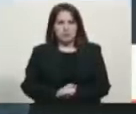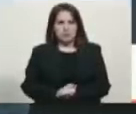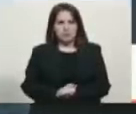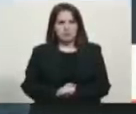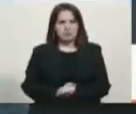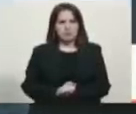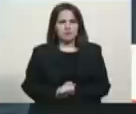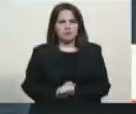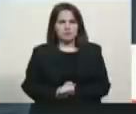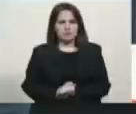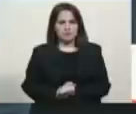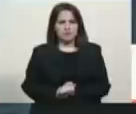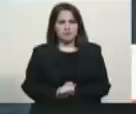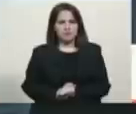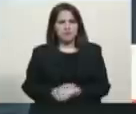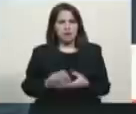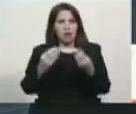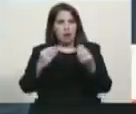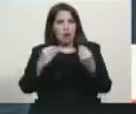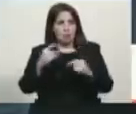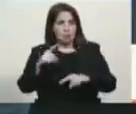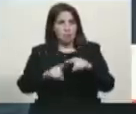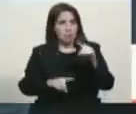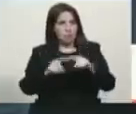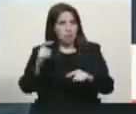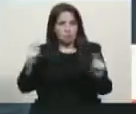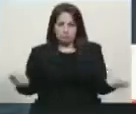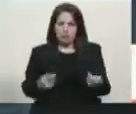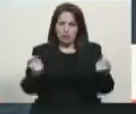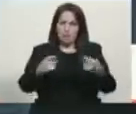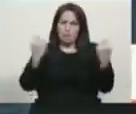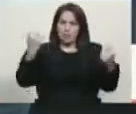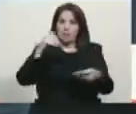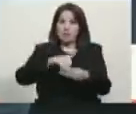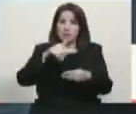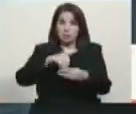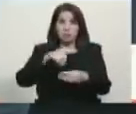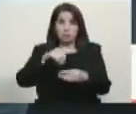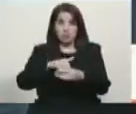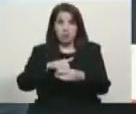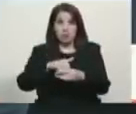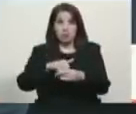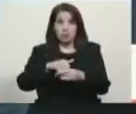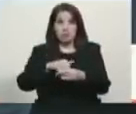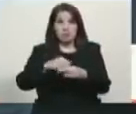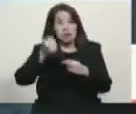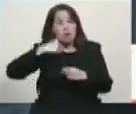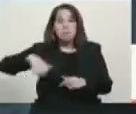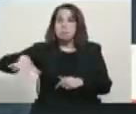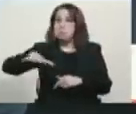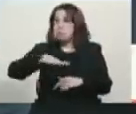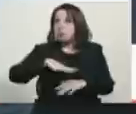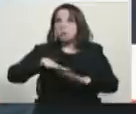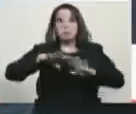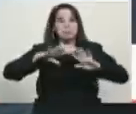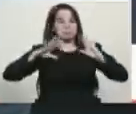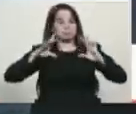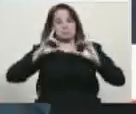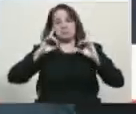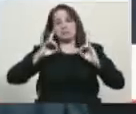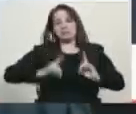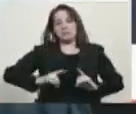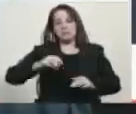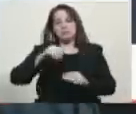evangélica. Se inscribieron, fuimos a la campaña electoral y el pueblo tomó una decisión. Y otra